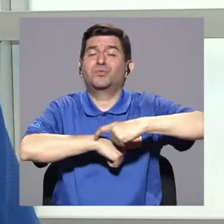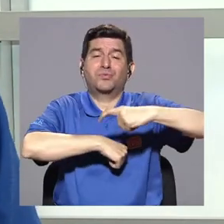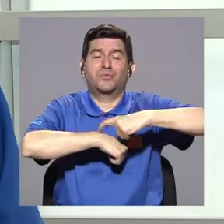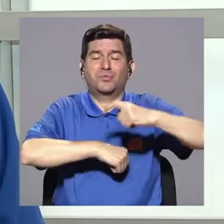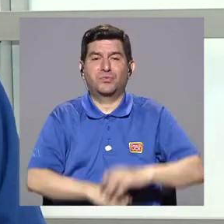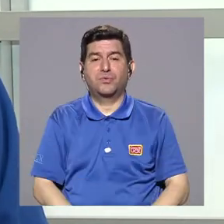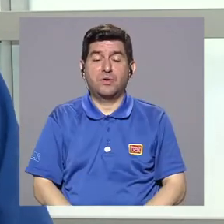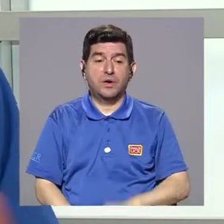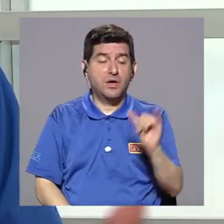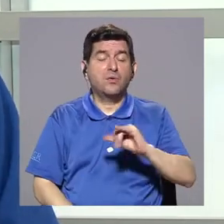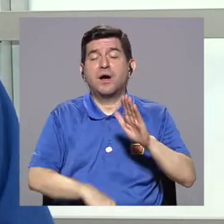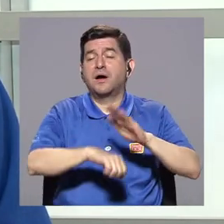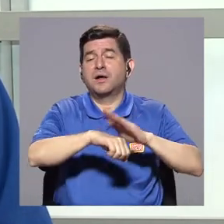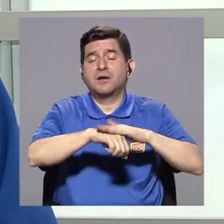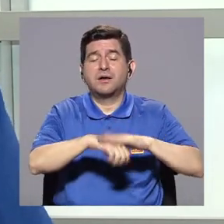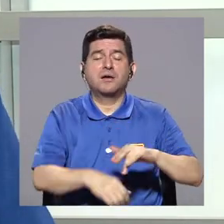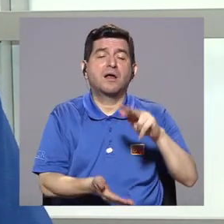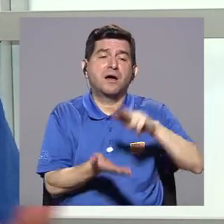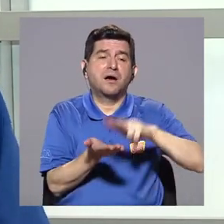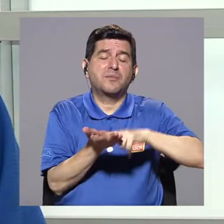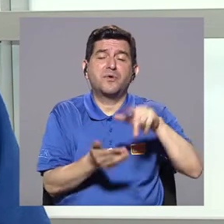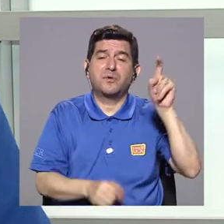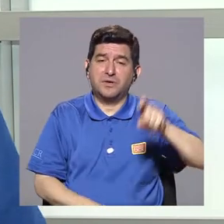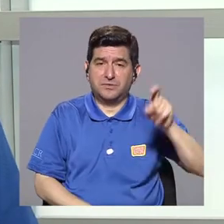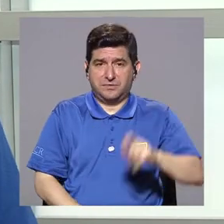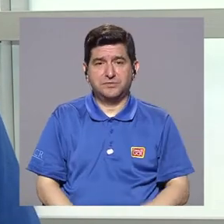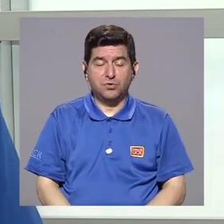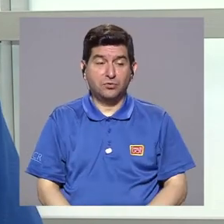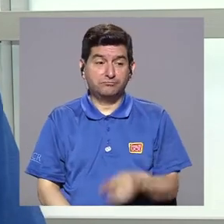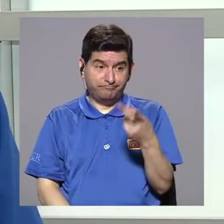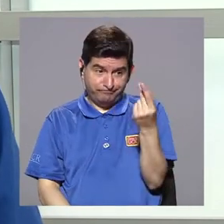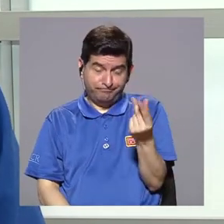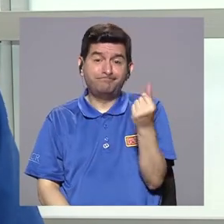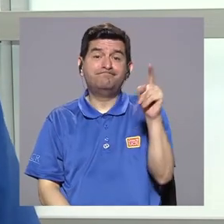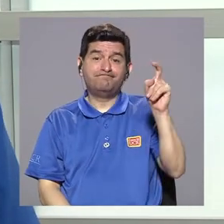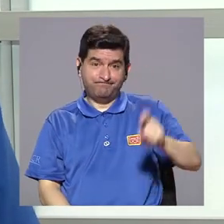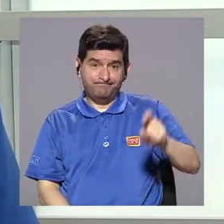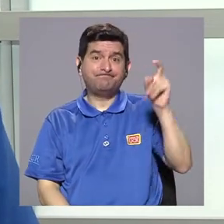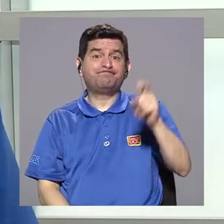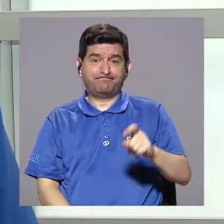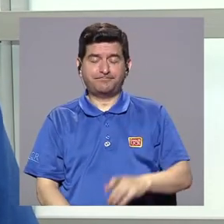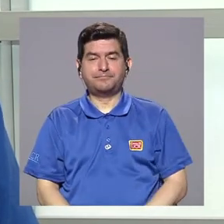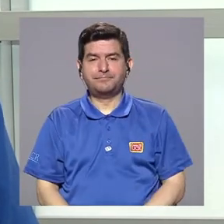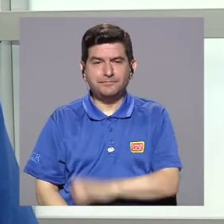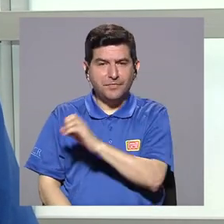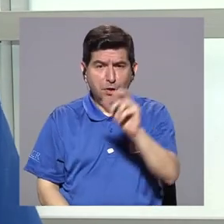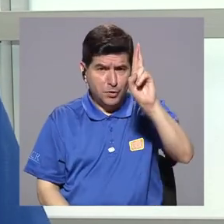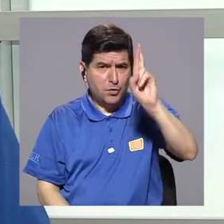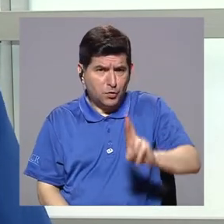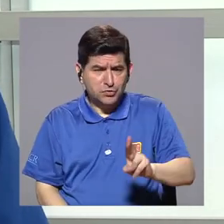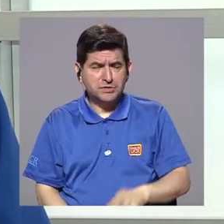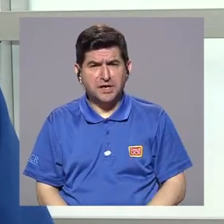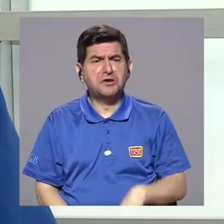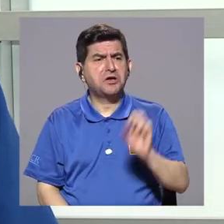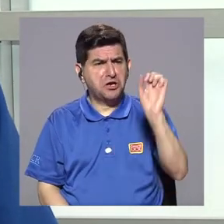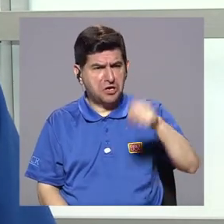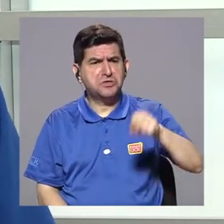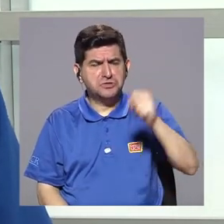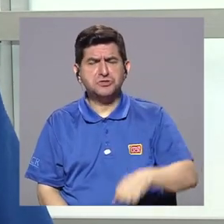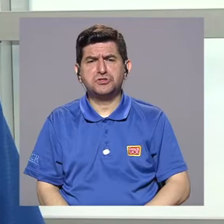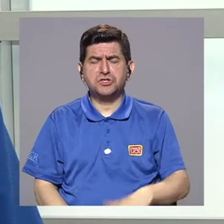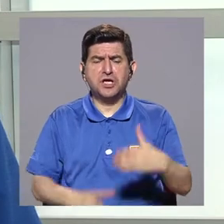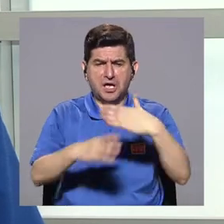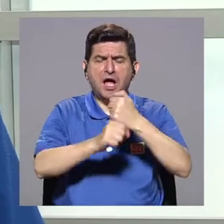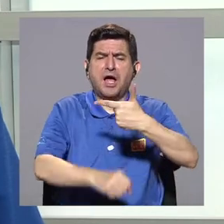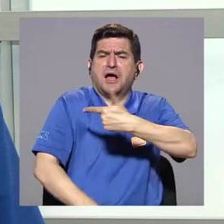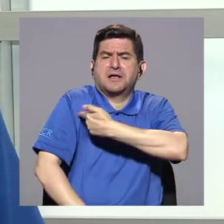mucho tiempo. Y todo eso necesita muchos permisos, muchas aprobaciones, mucho dinero. Y bueno, Costa Rica, si bien es